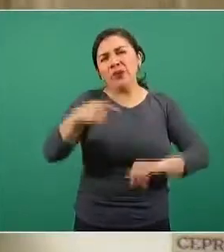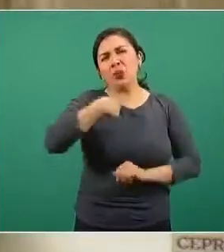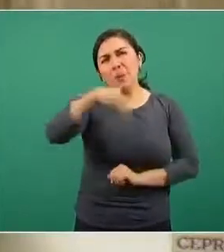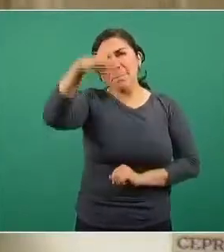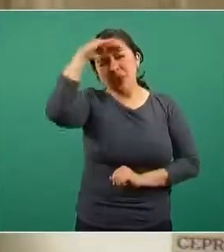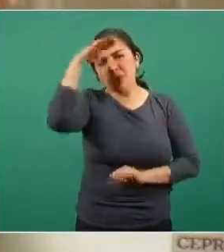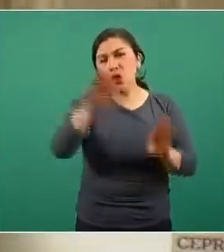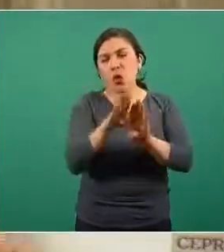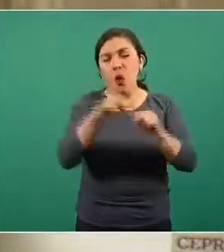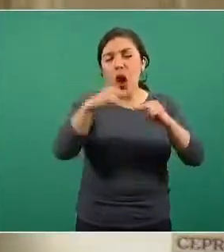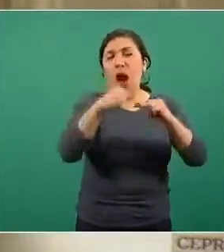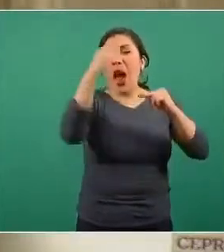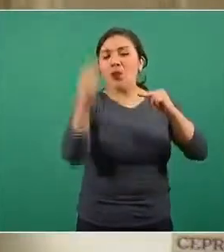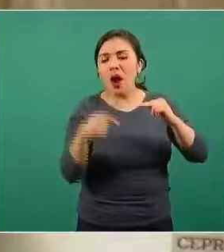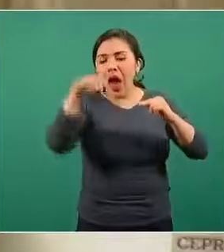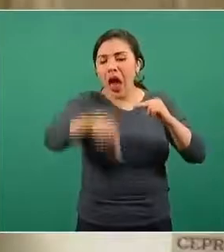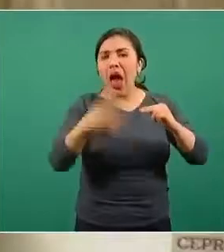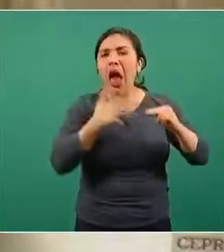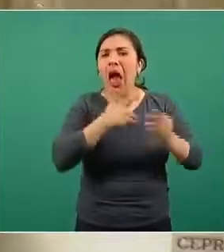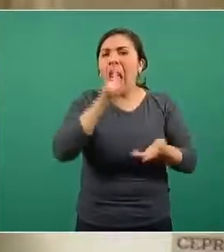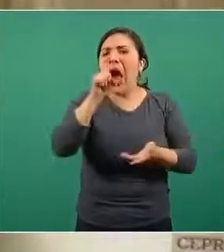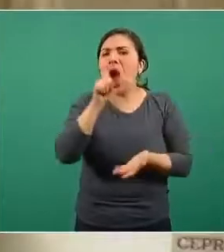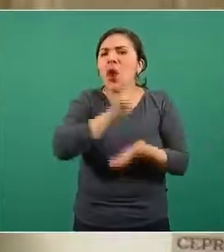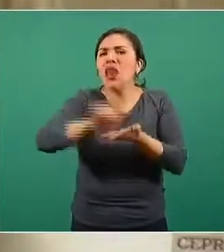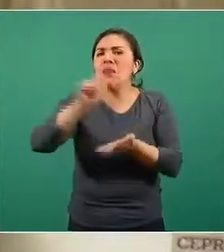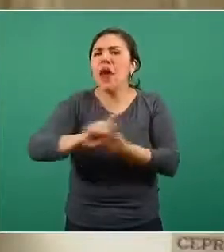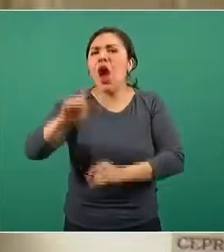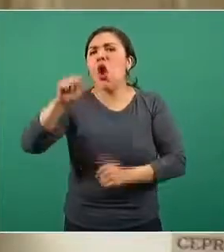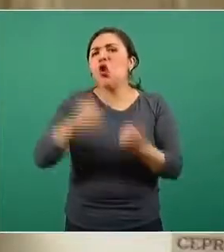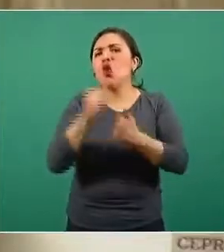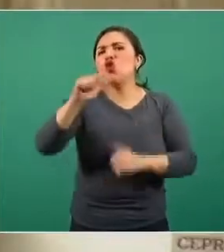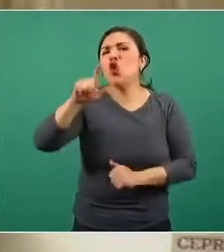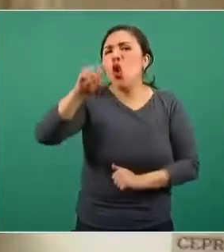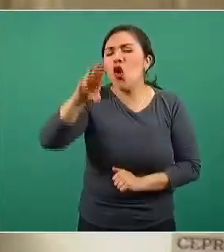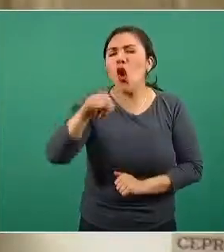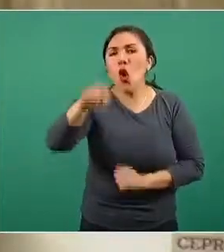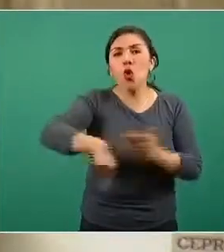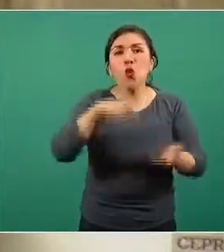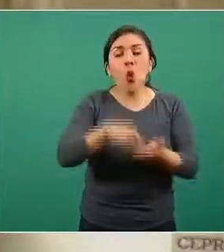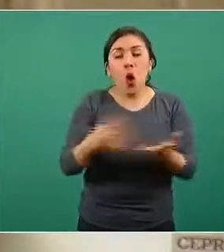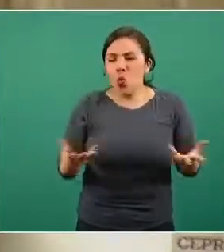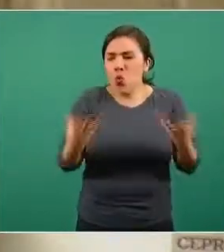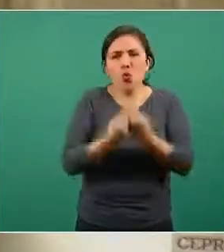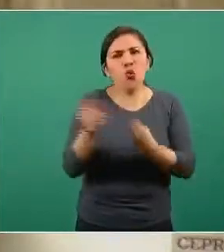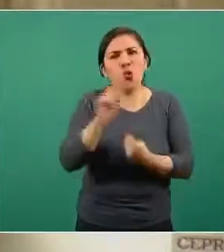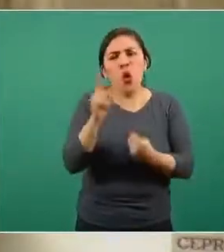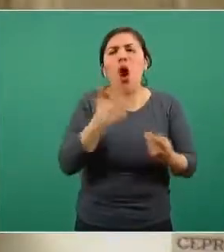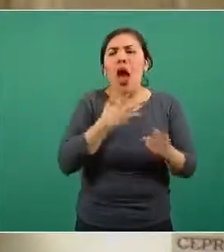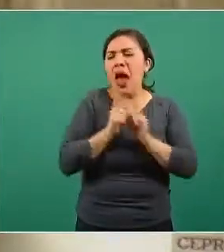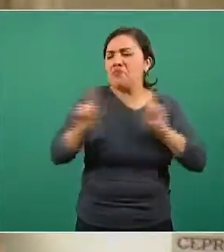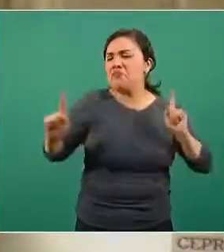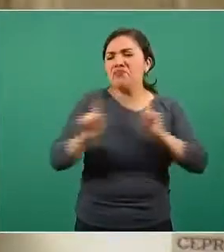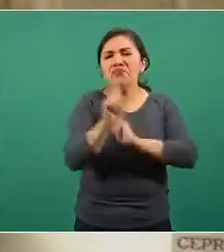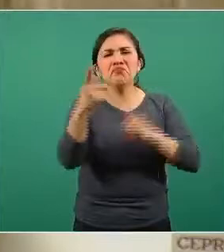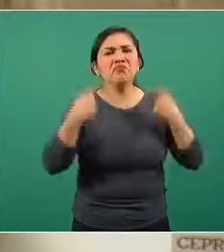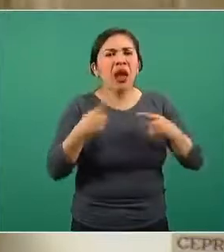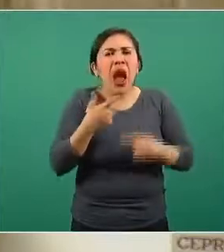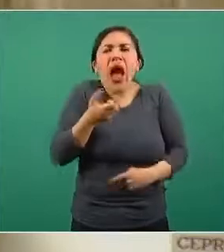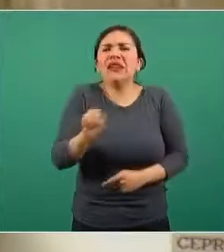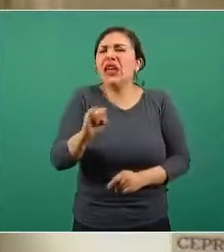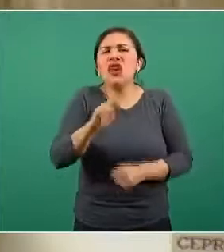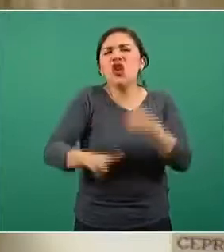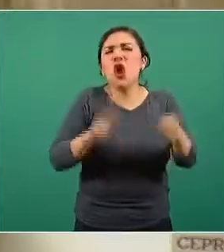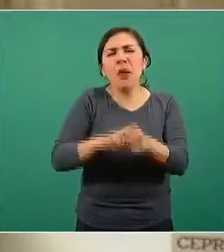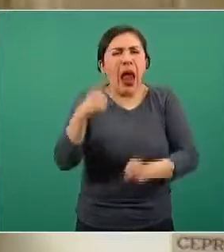se mete a la alberca, el agua está clorada, hay limpieza, hay higiene, no es así como que un lugar donde todos estemos juntos por lo mismo, de las mismas